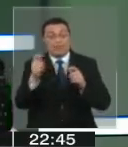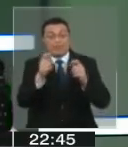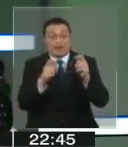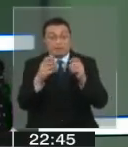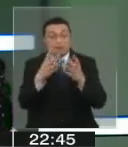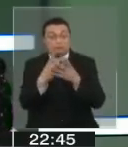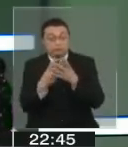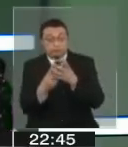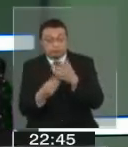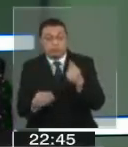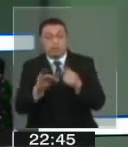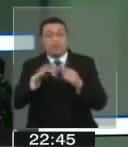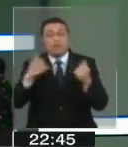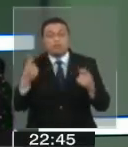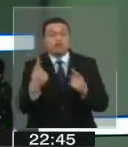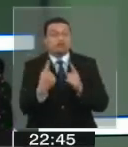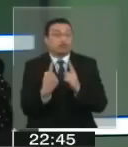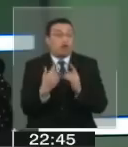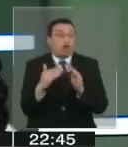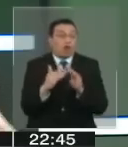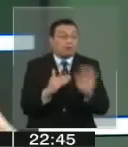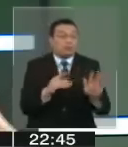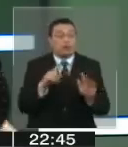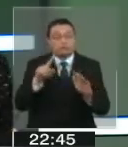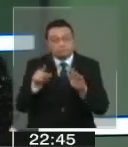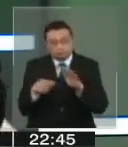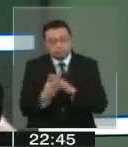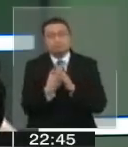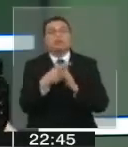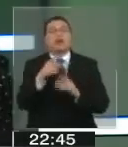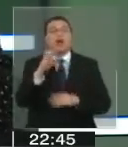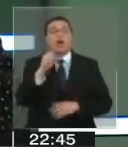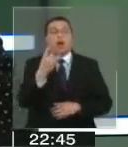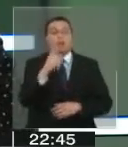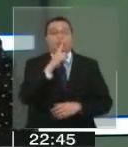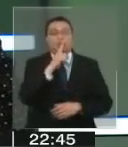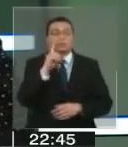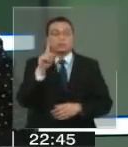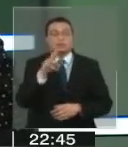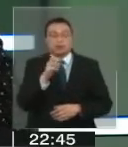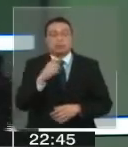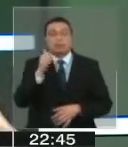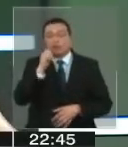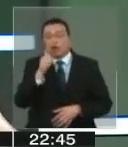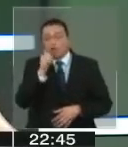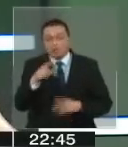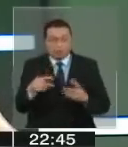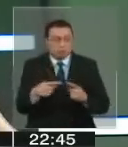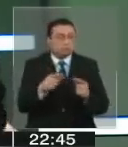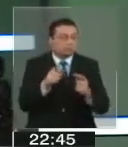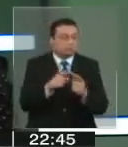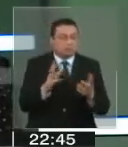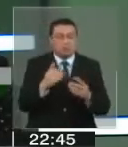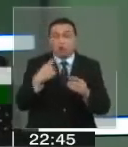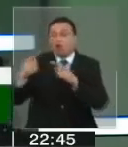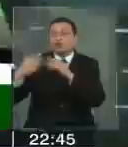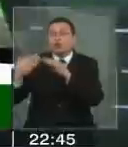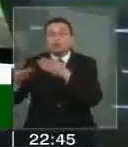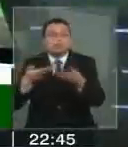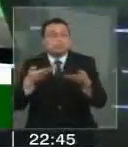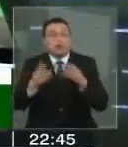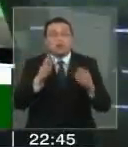fueron disminuyendo y vuelven a aparecer. Porque las rutinas del día empiezan a ser poco atractivas, no hay contacto con otros pares